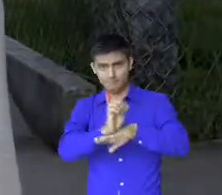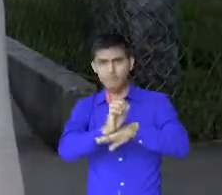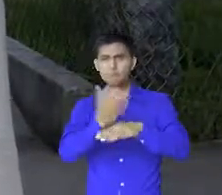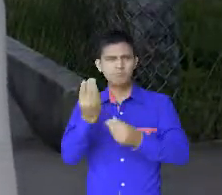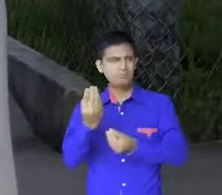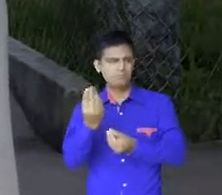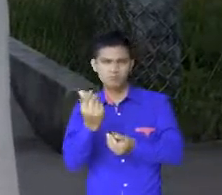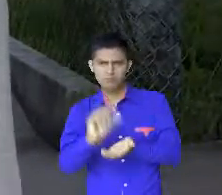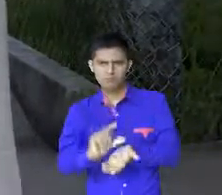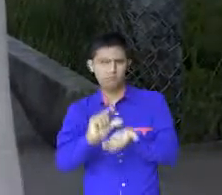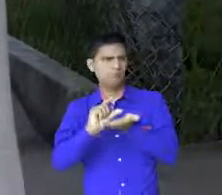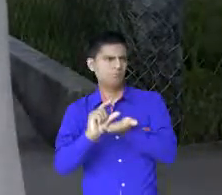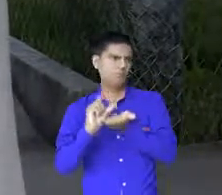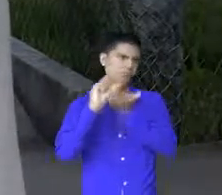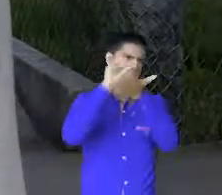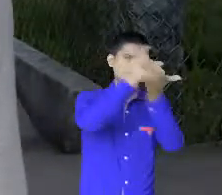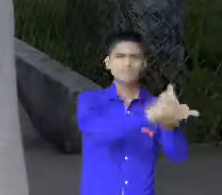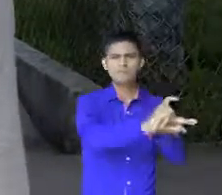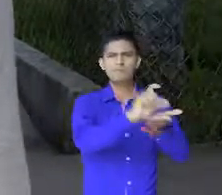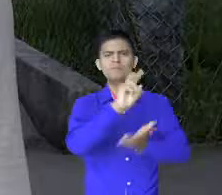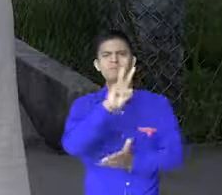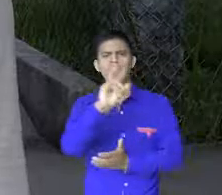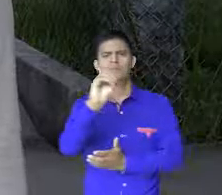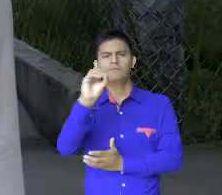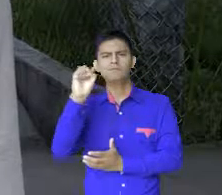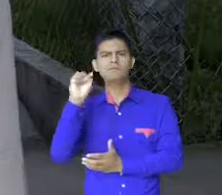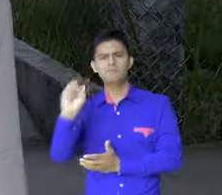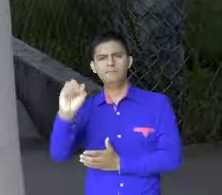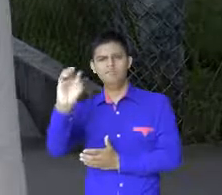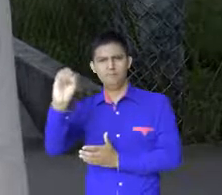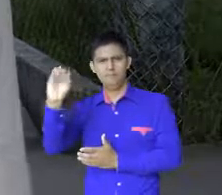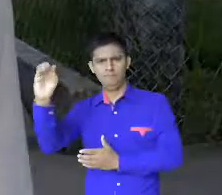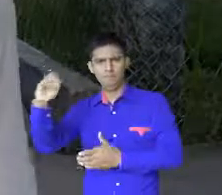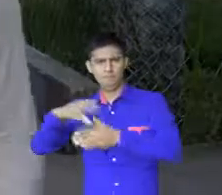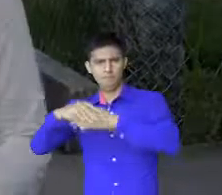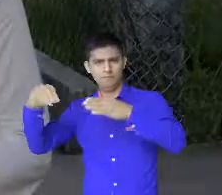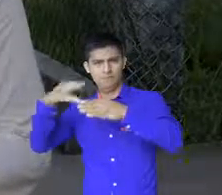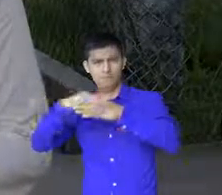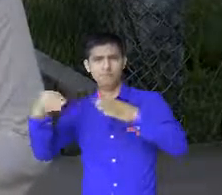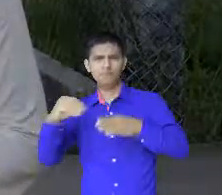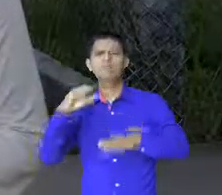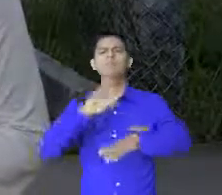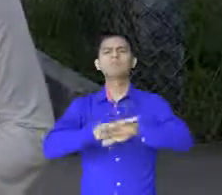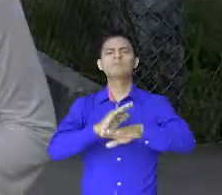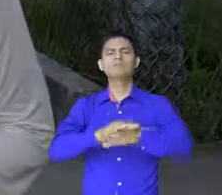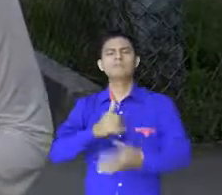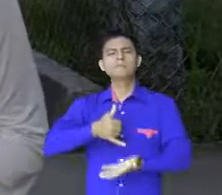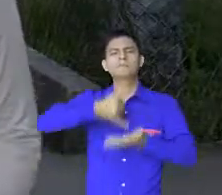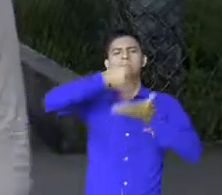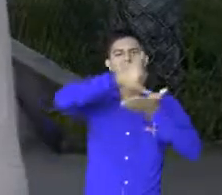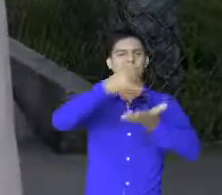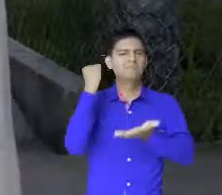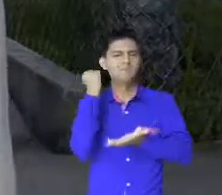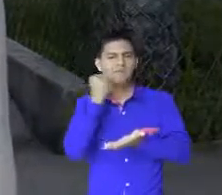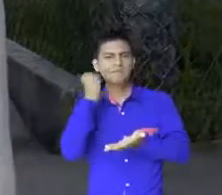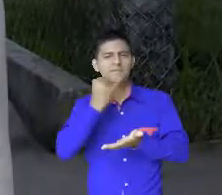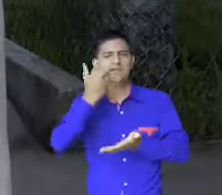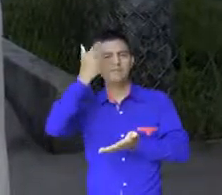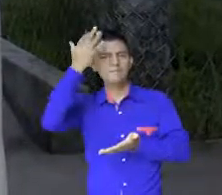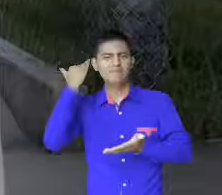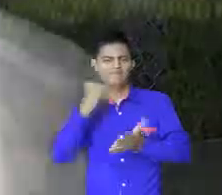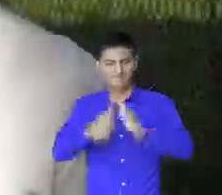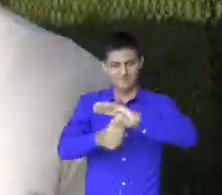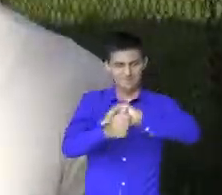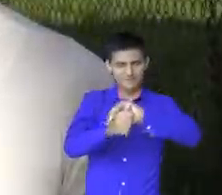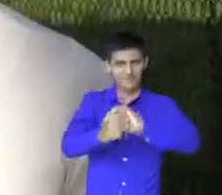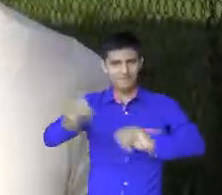alcalde Vinicio Vega la asignación de $200,000 por hacerse acreedor al Premio Verde, por el trabajo